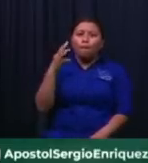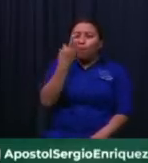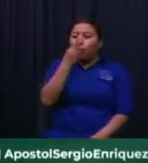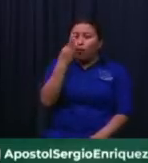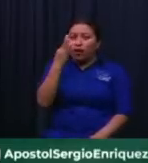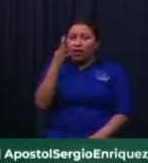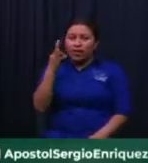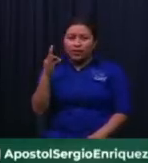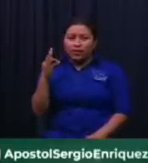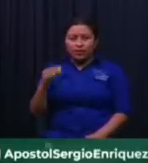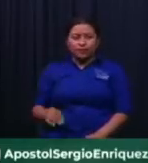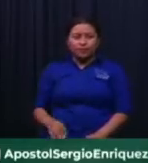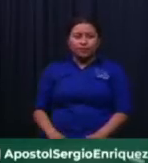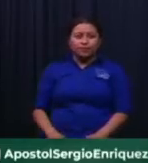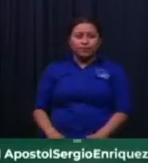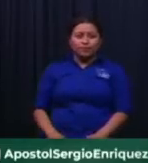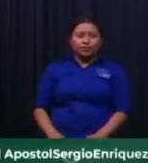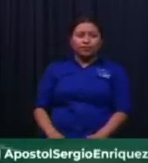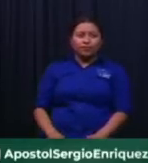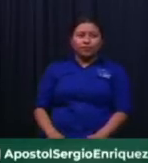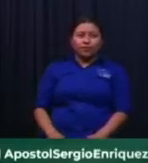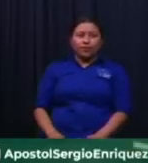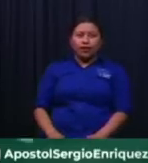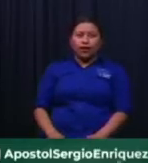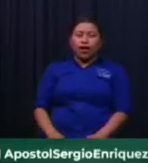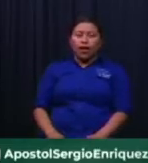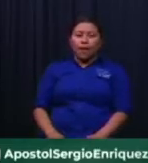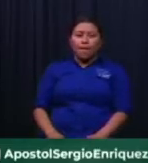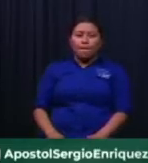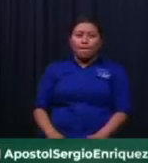¿Perdón? Causó división.